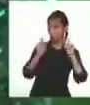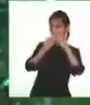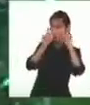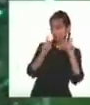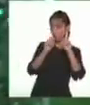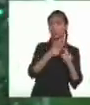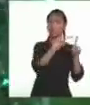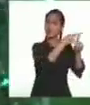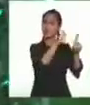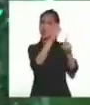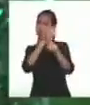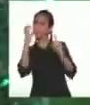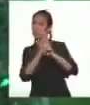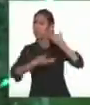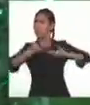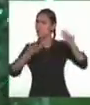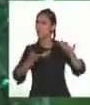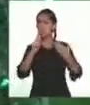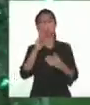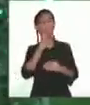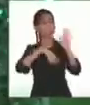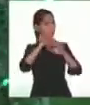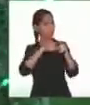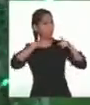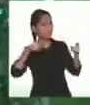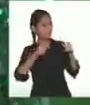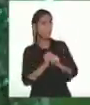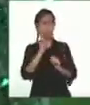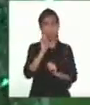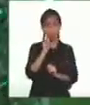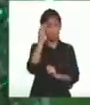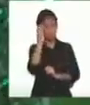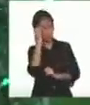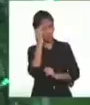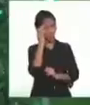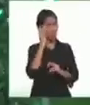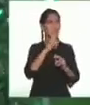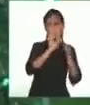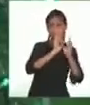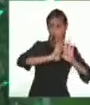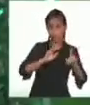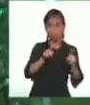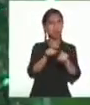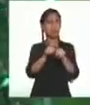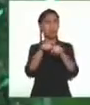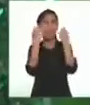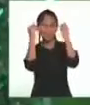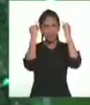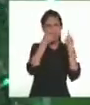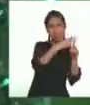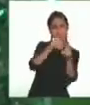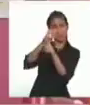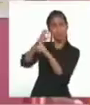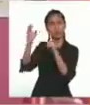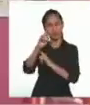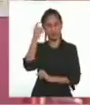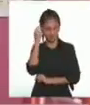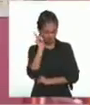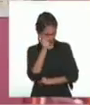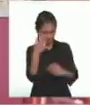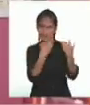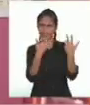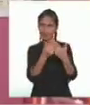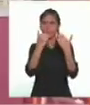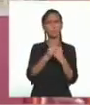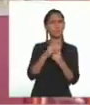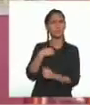¿qué es la diversidad cultural?, tu respuesta es más extensa y no hay una sola forma de responder de manera correcta. Pero la idea de diversidad cultural sí debe estar. No estoy